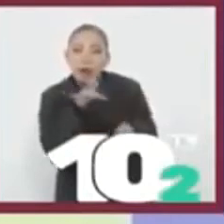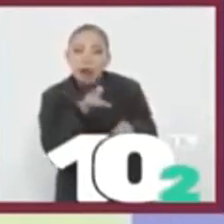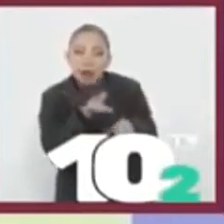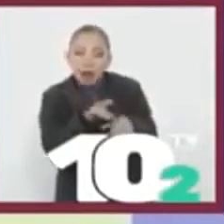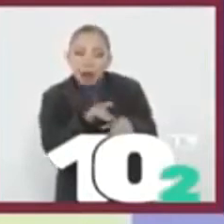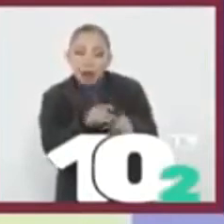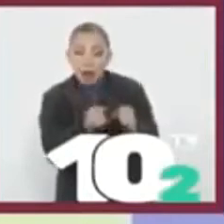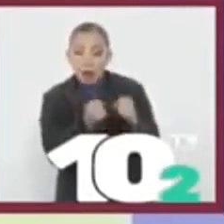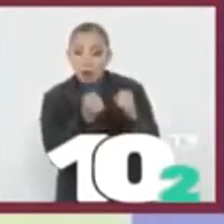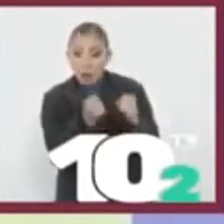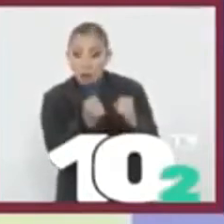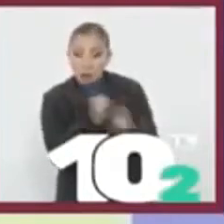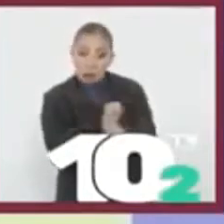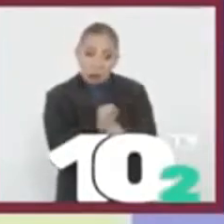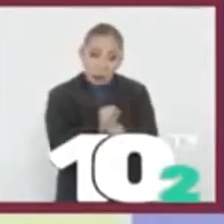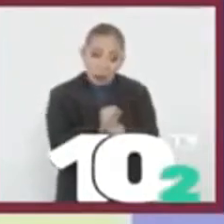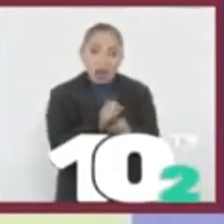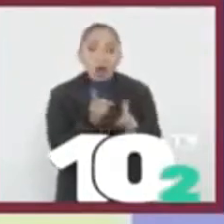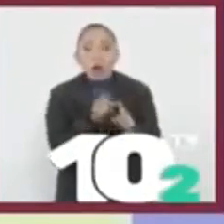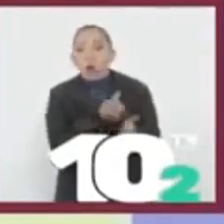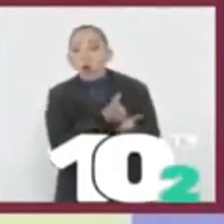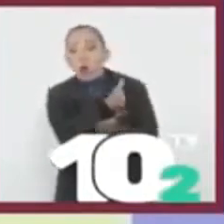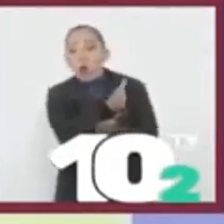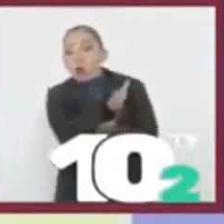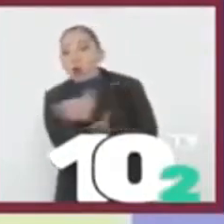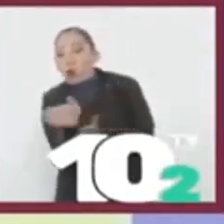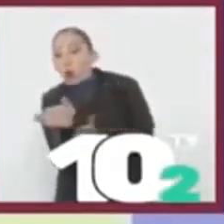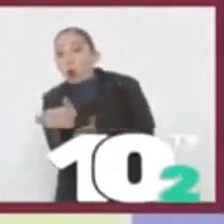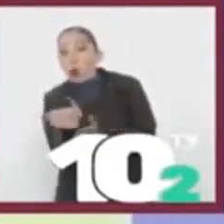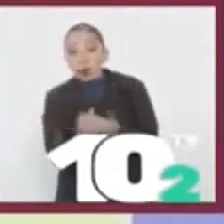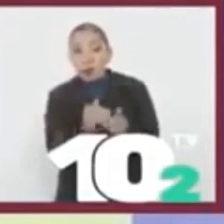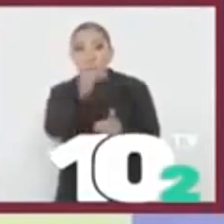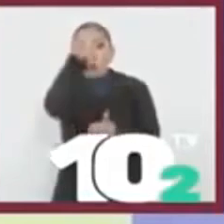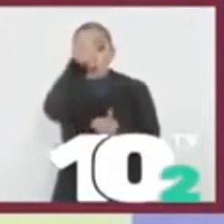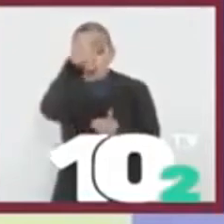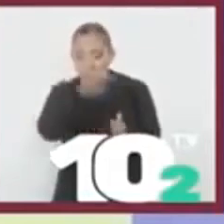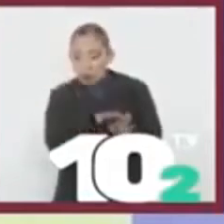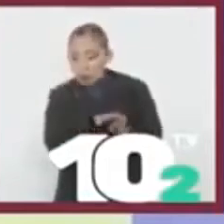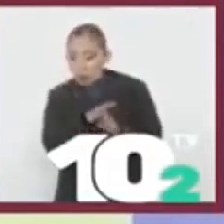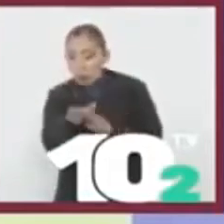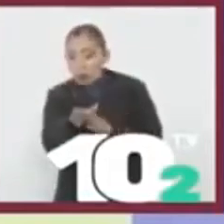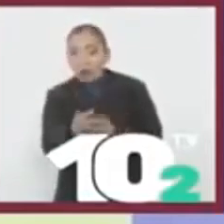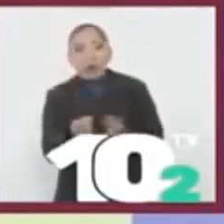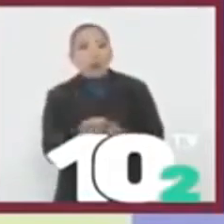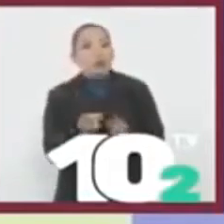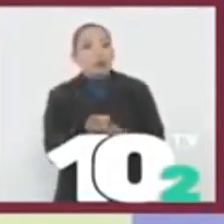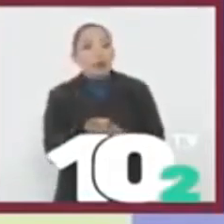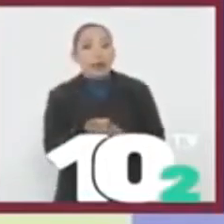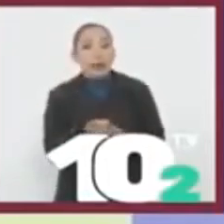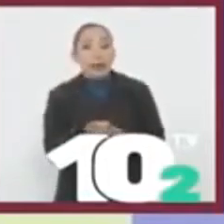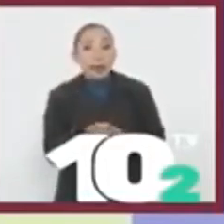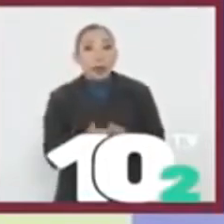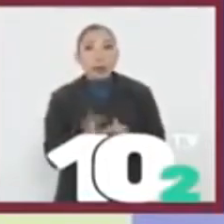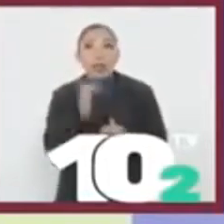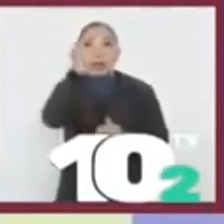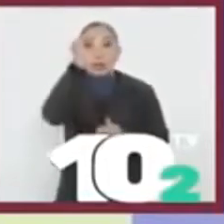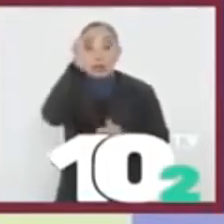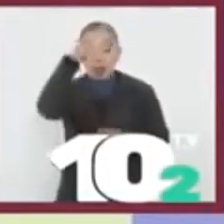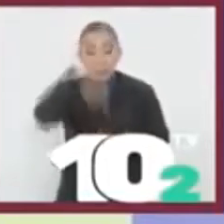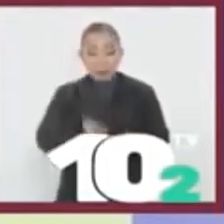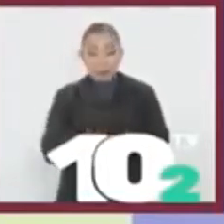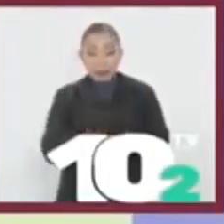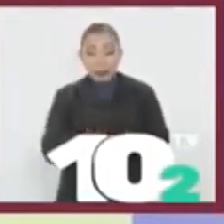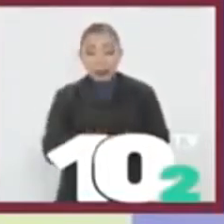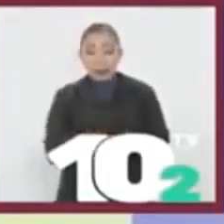aplicación, la magnitud, la dirección, horizontal o vertical, y el sentido, que puede ser hacia